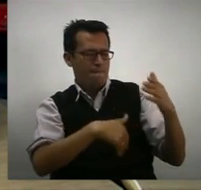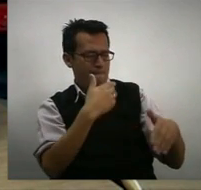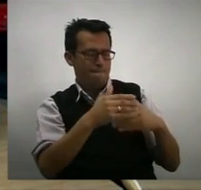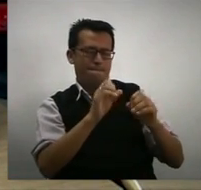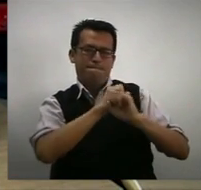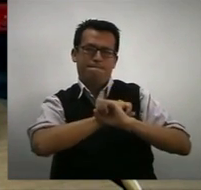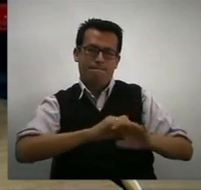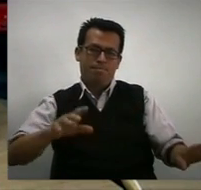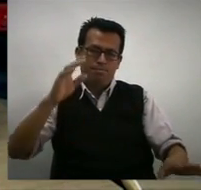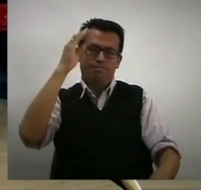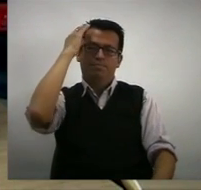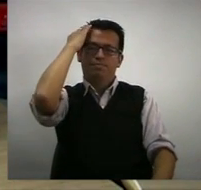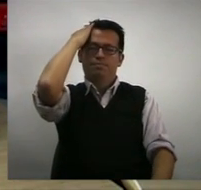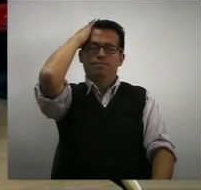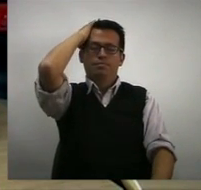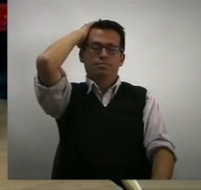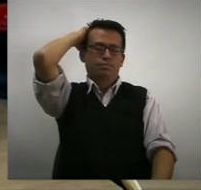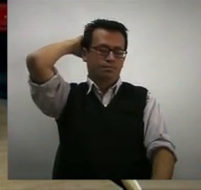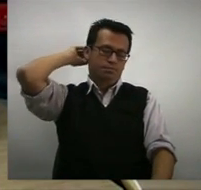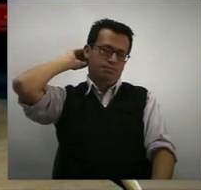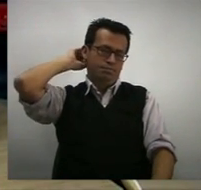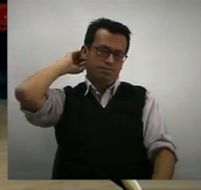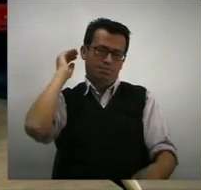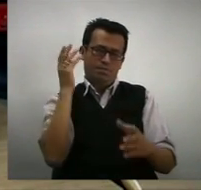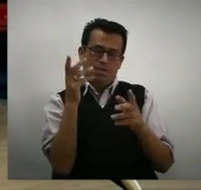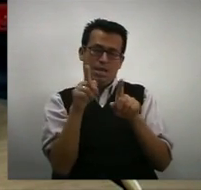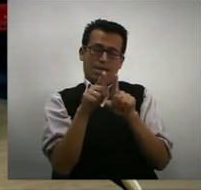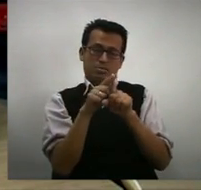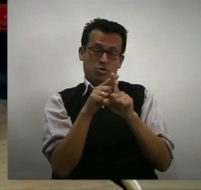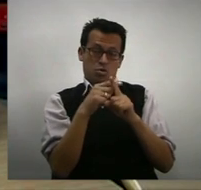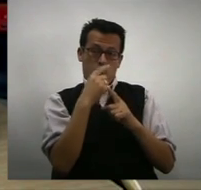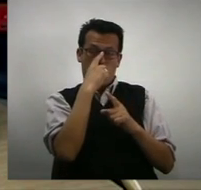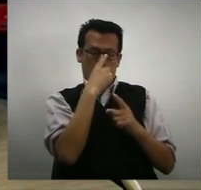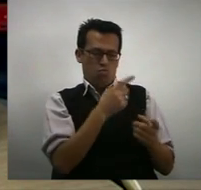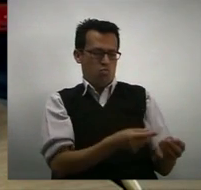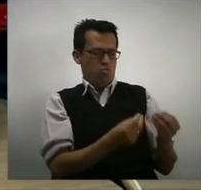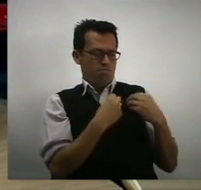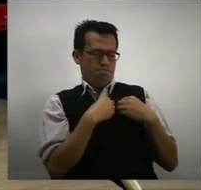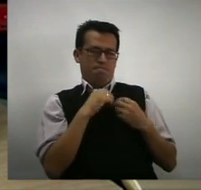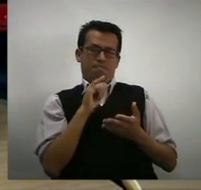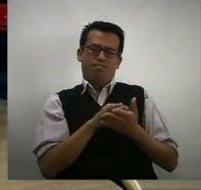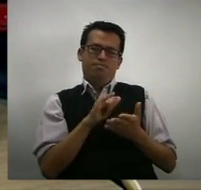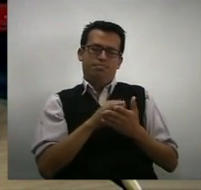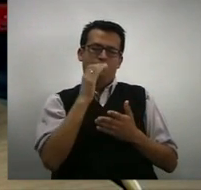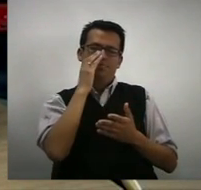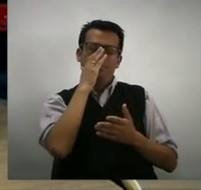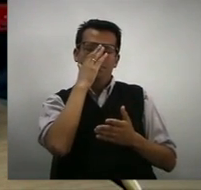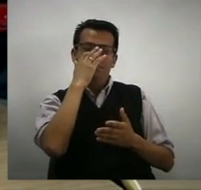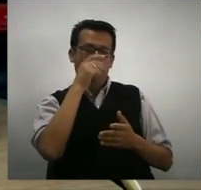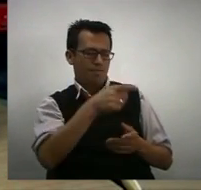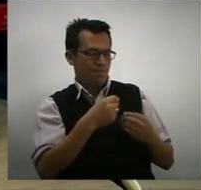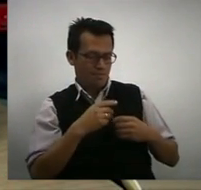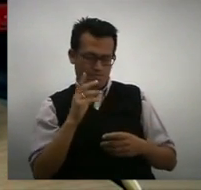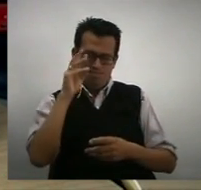saberme perdido. Supuse presenciar mi muerte, detener en un minuto eterno la vida de mí mismo para colocarme a la altura